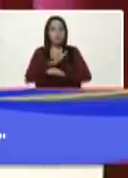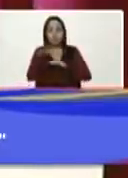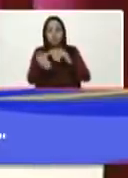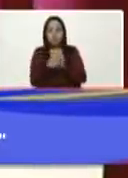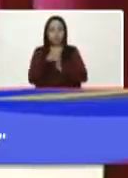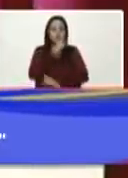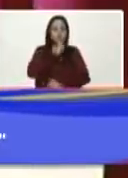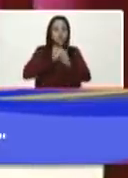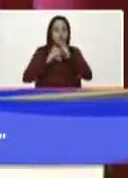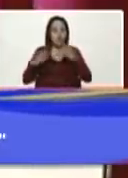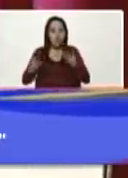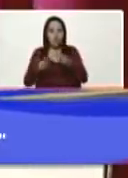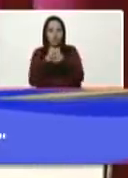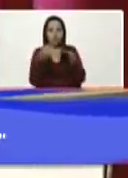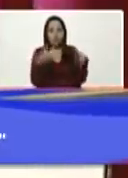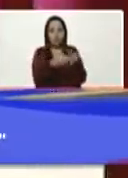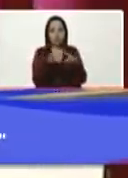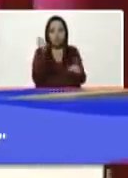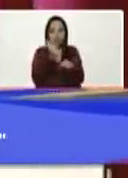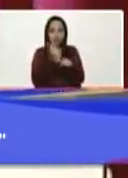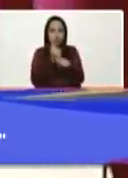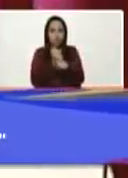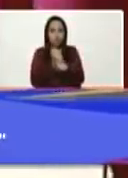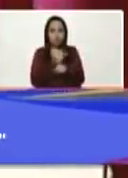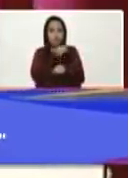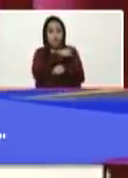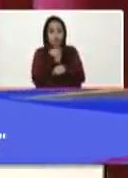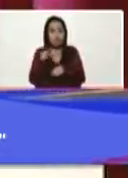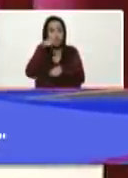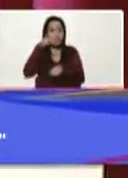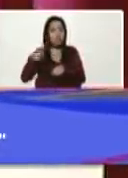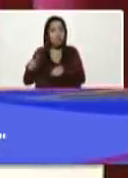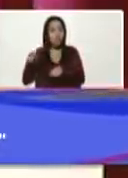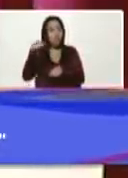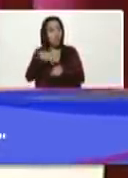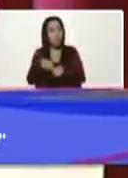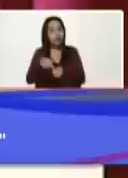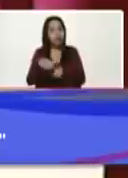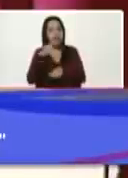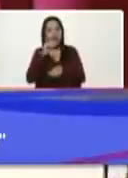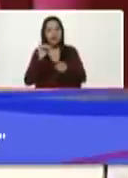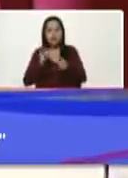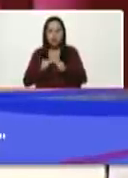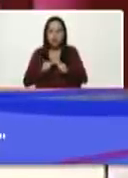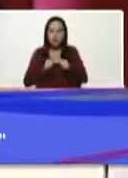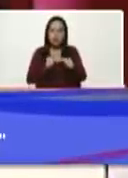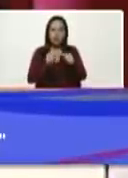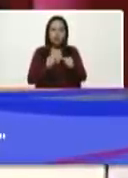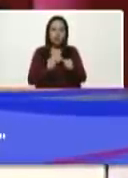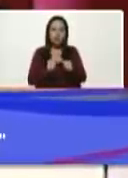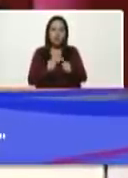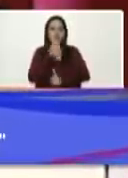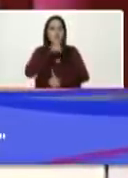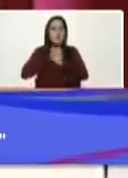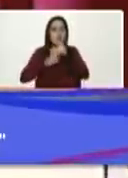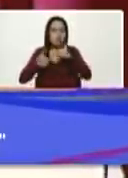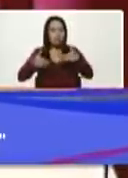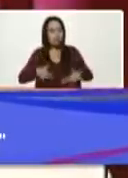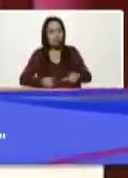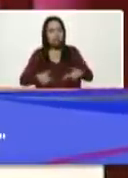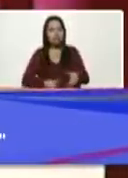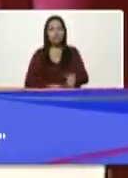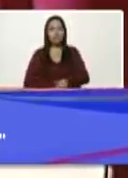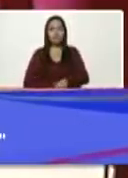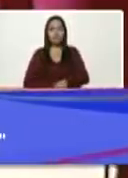de su equipo de trabajo, y de este pueblo que hoy más que nunca se mantiene en resistencia, aportaron a